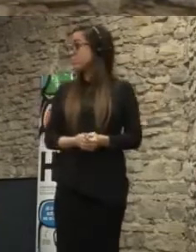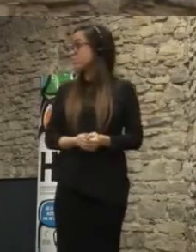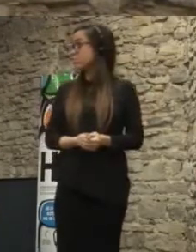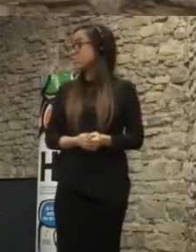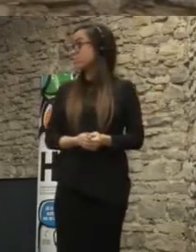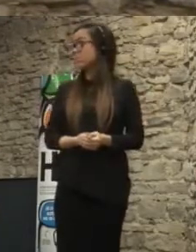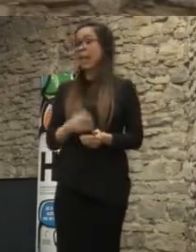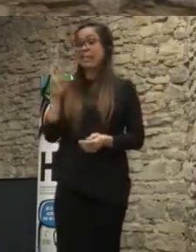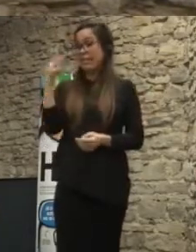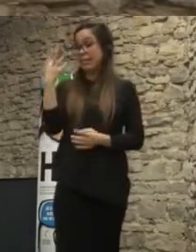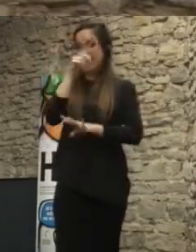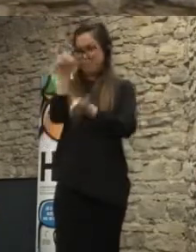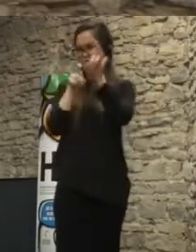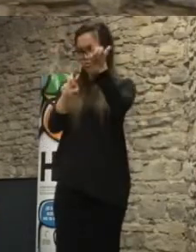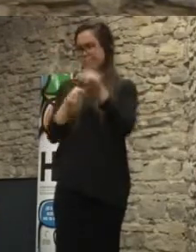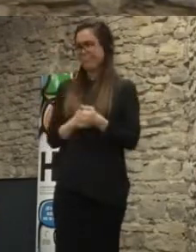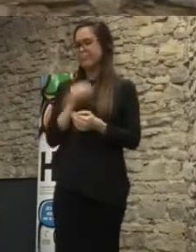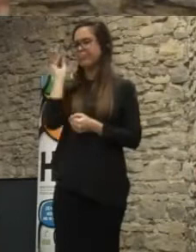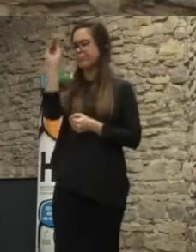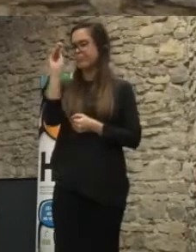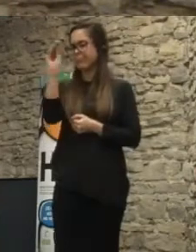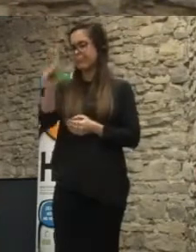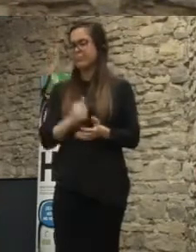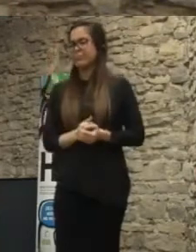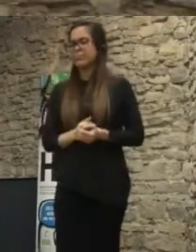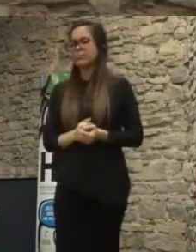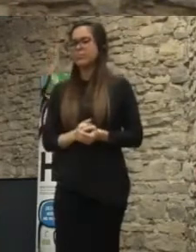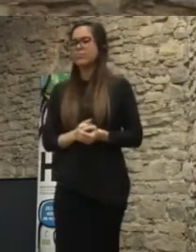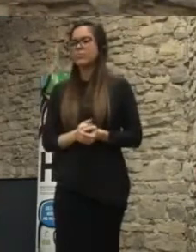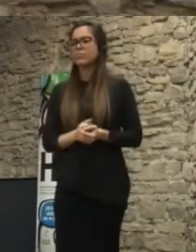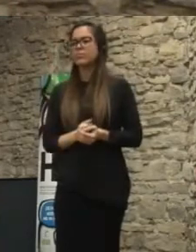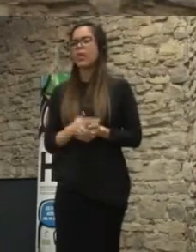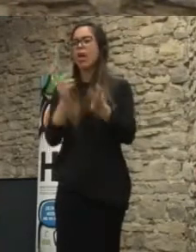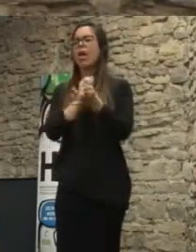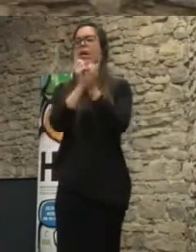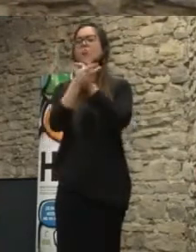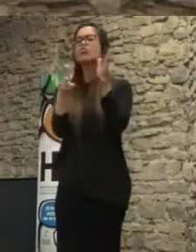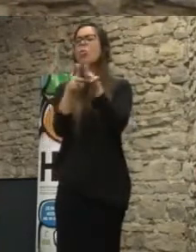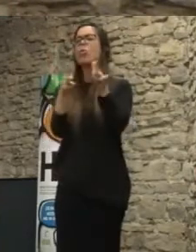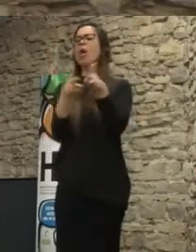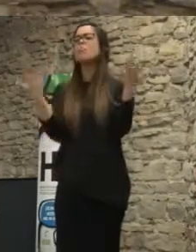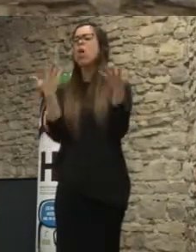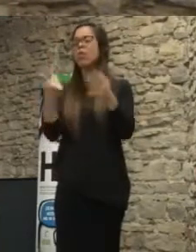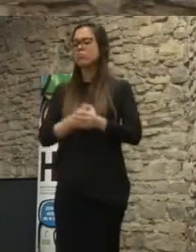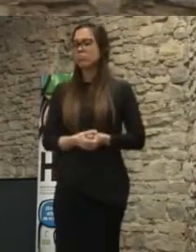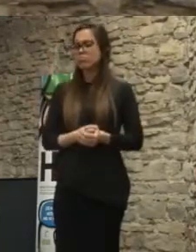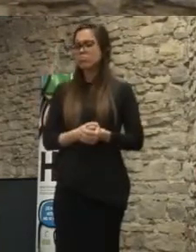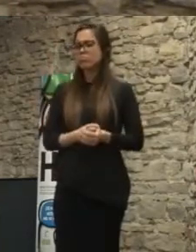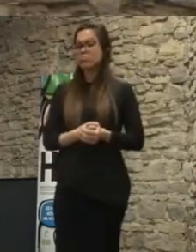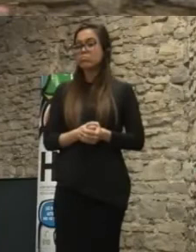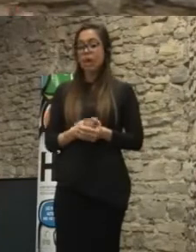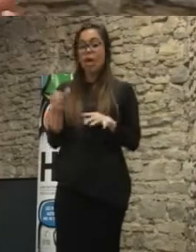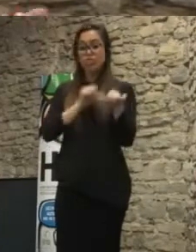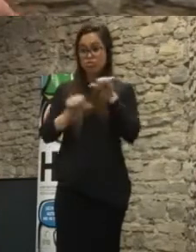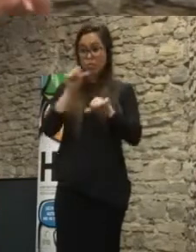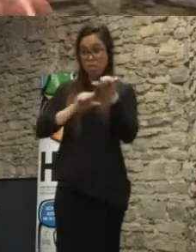a la tercera pregunta que os decía, ¿no? Es decir, hay qué cambio social hay, ¿no? Qué importante es el hecho asociativo,